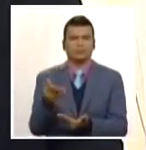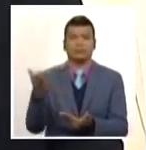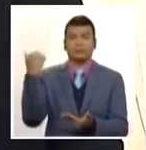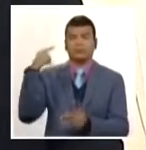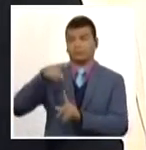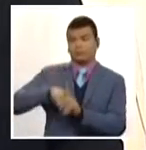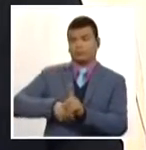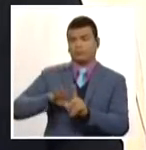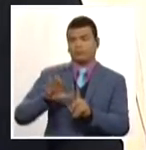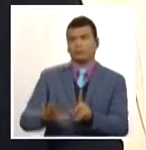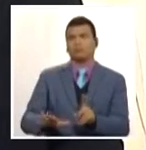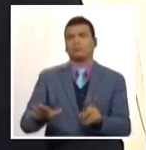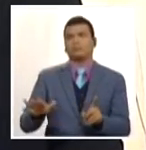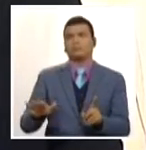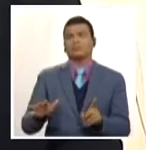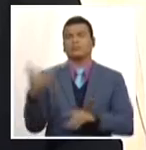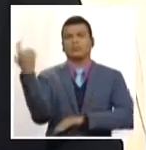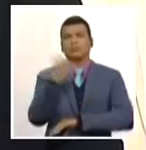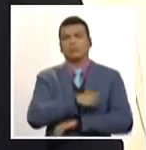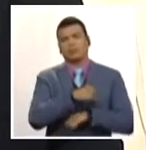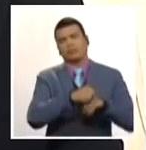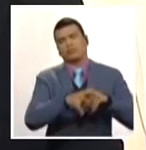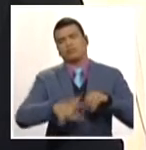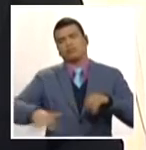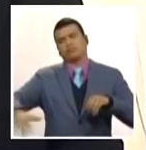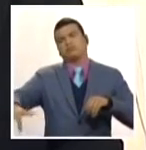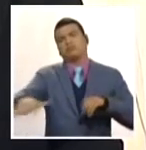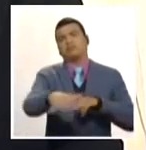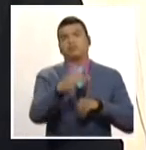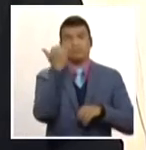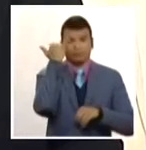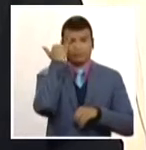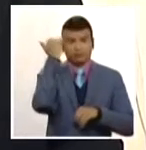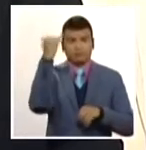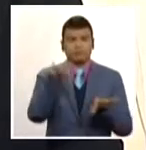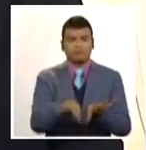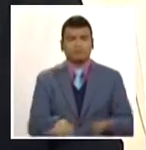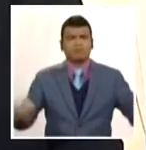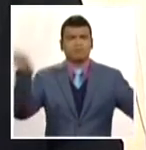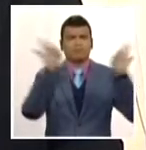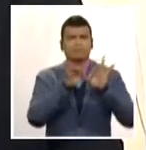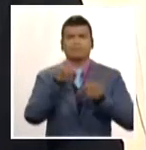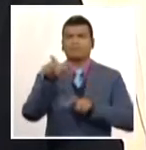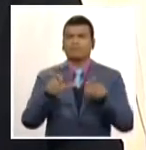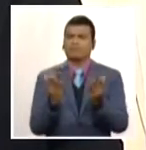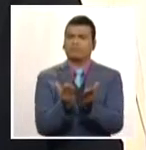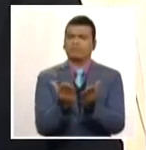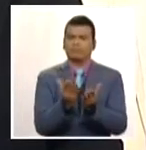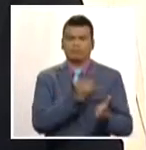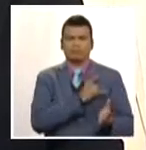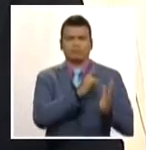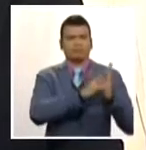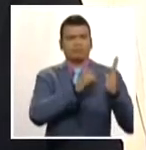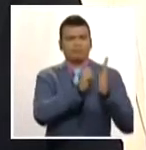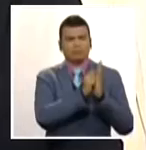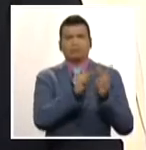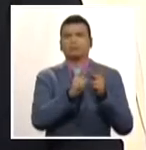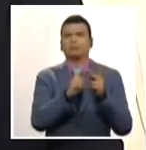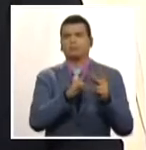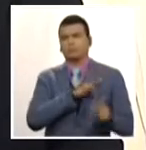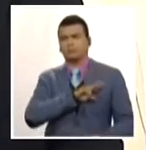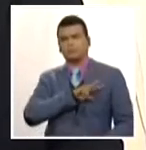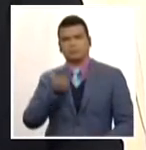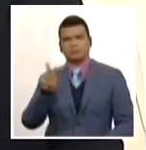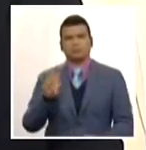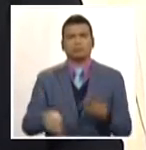pasado, también con el derrame de petróleo. Y es que hay una iniciativa importante que están desarrollando estudiantes de universidades de la Autónoma, de la Universidad del